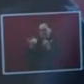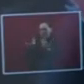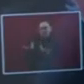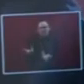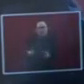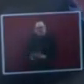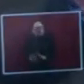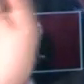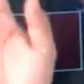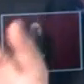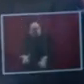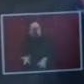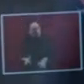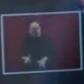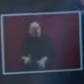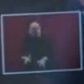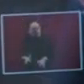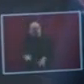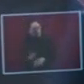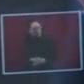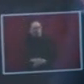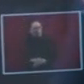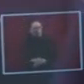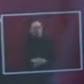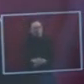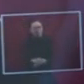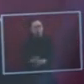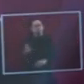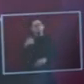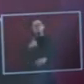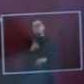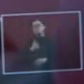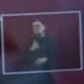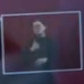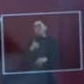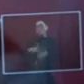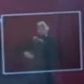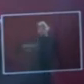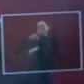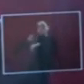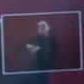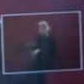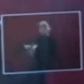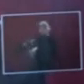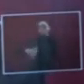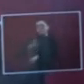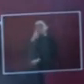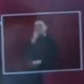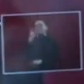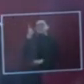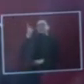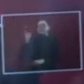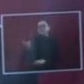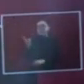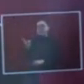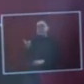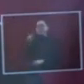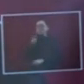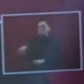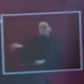que incluso podría ser después del 21 de marzo. Ahí, o después de las elecciones, ahí